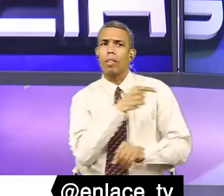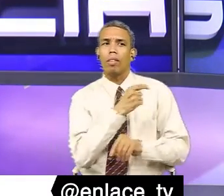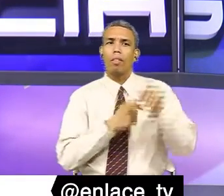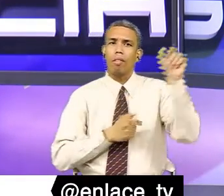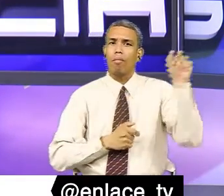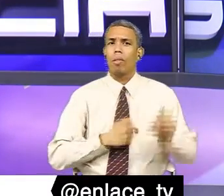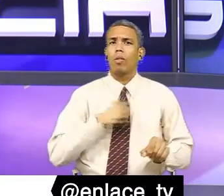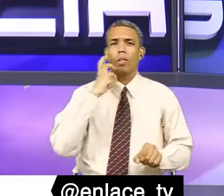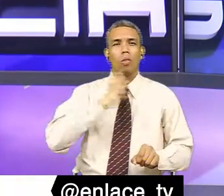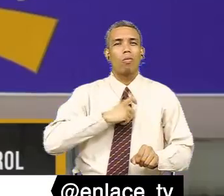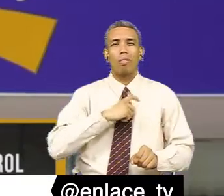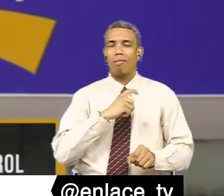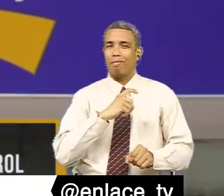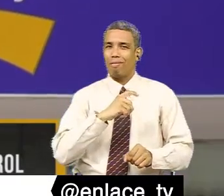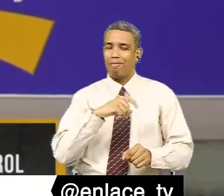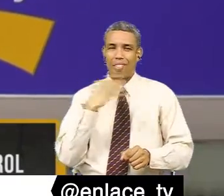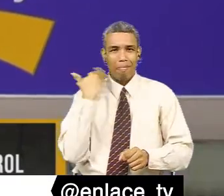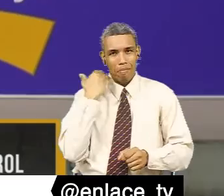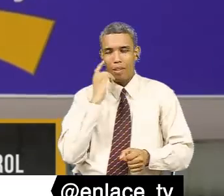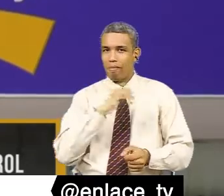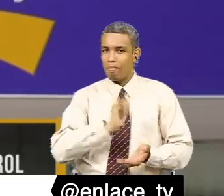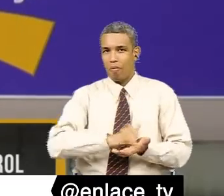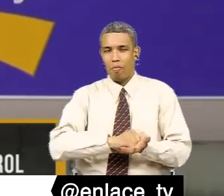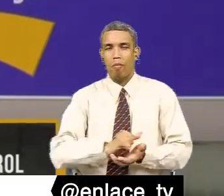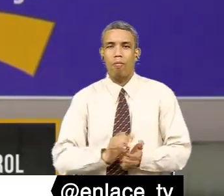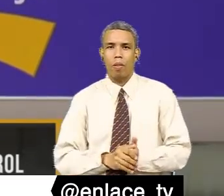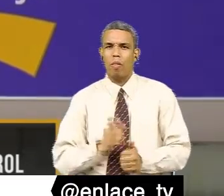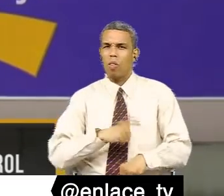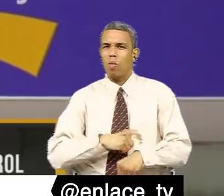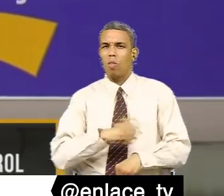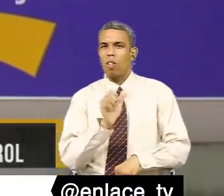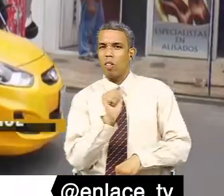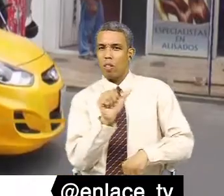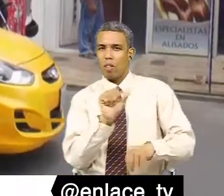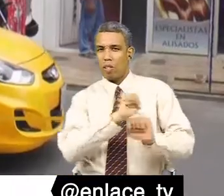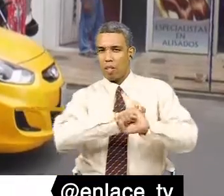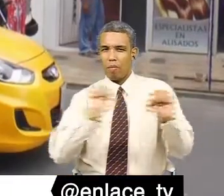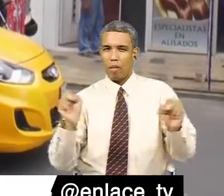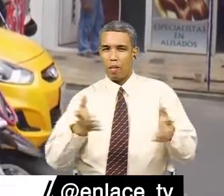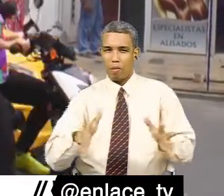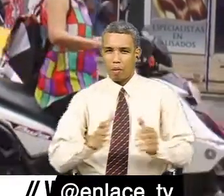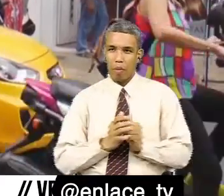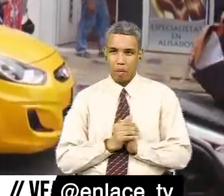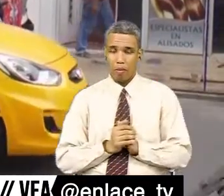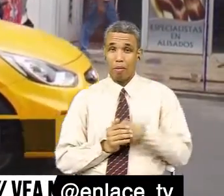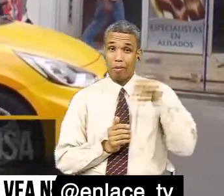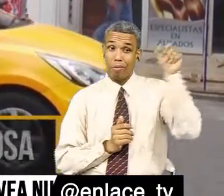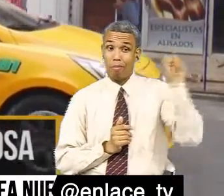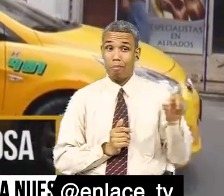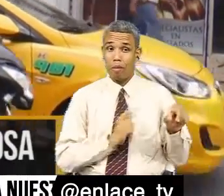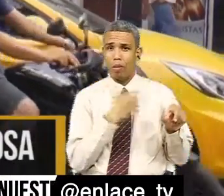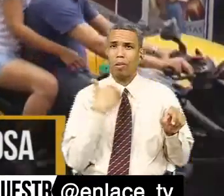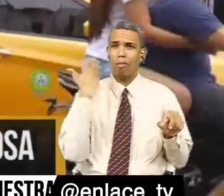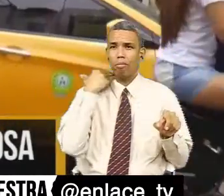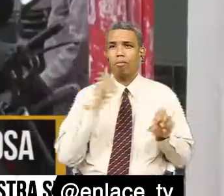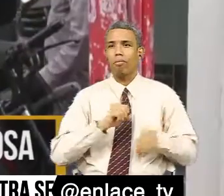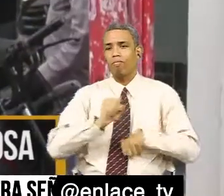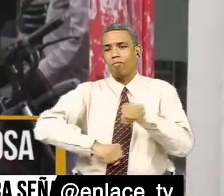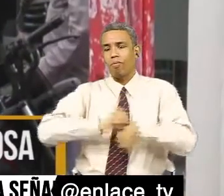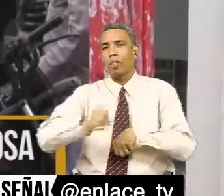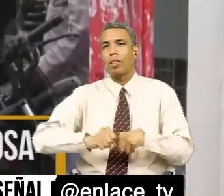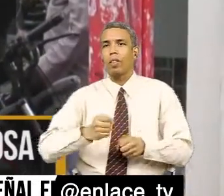pertenencias. El hurto se registró sobre las 10 de la mañana aproximadamente. El usuario que también resultó afectado fue el ciclista barranqueño